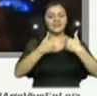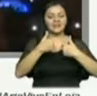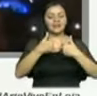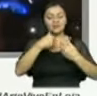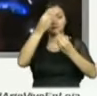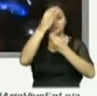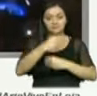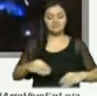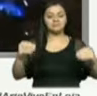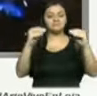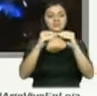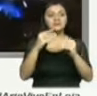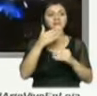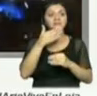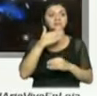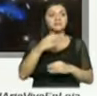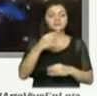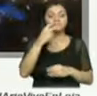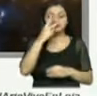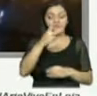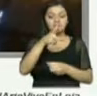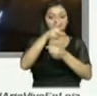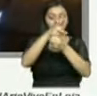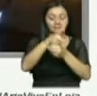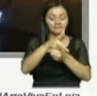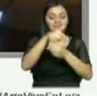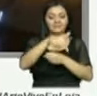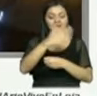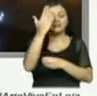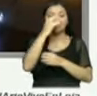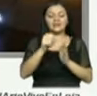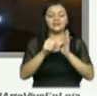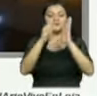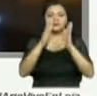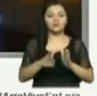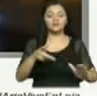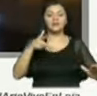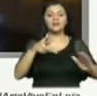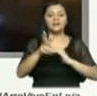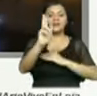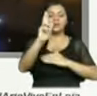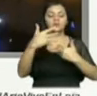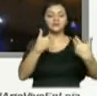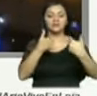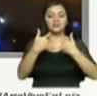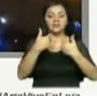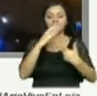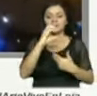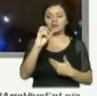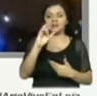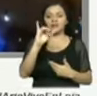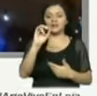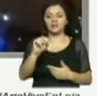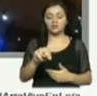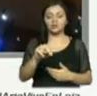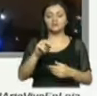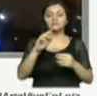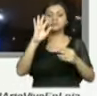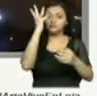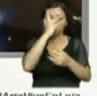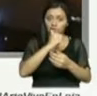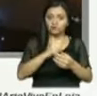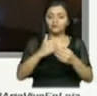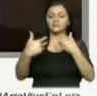que pudimos ver a través de la pantalla de Tele Ciudadana lo que fue la inauguración y esa maravillosa interpretación